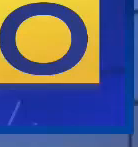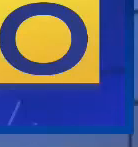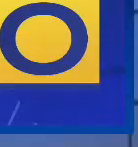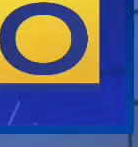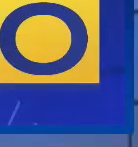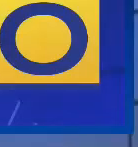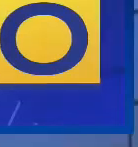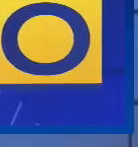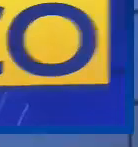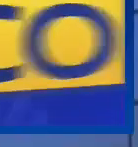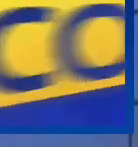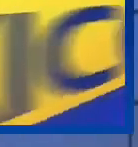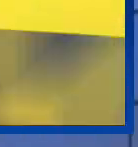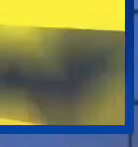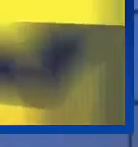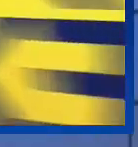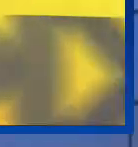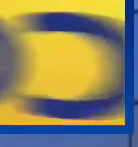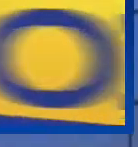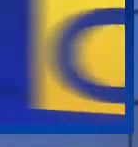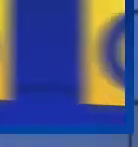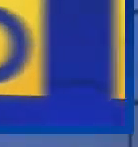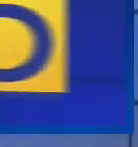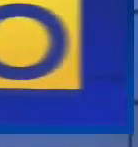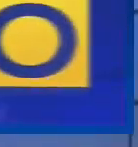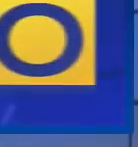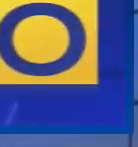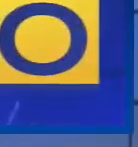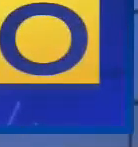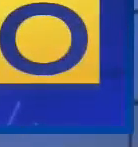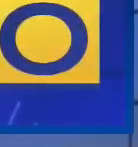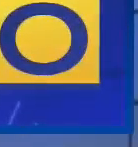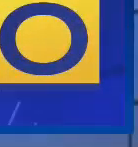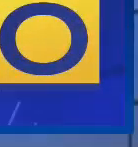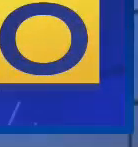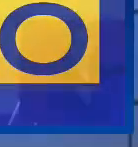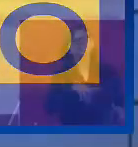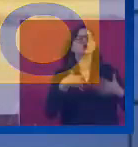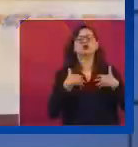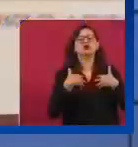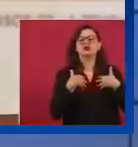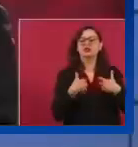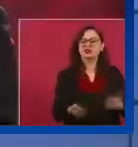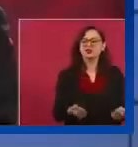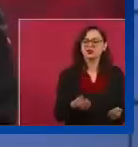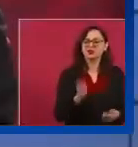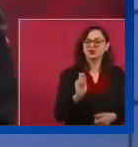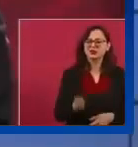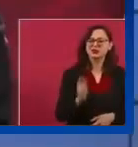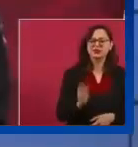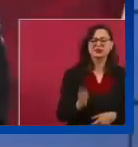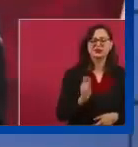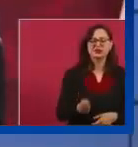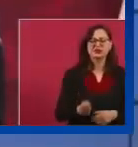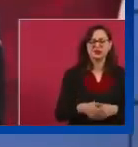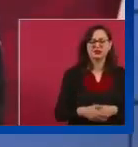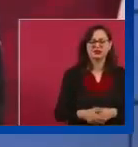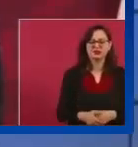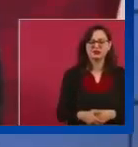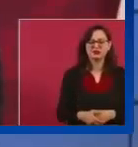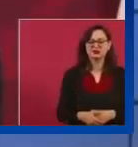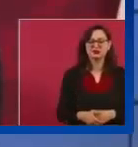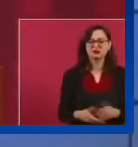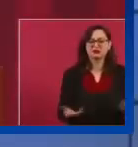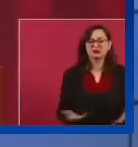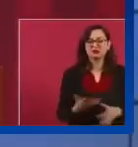Yo sí tengo pruebas de que él le ha dado dinero a los que están a favor de las